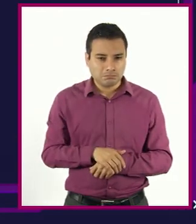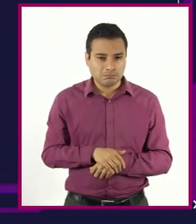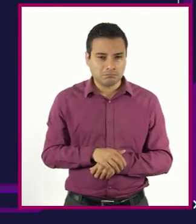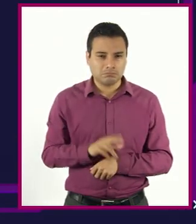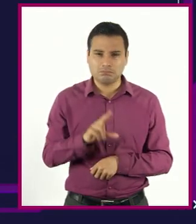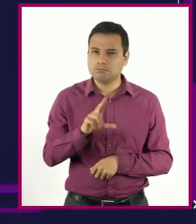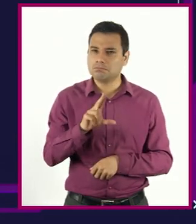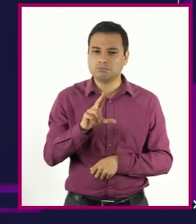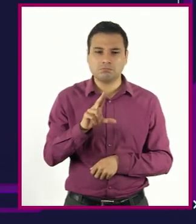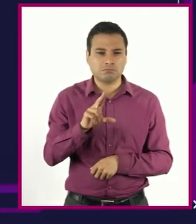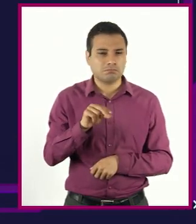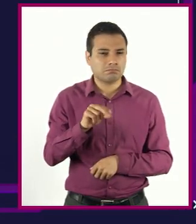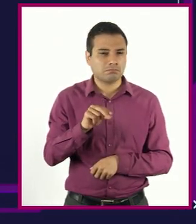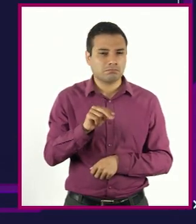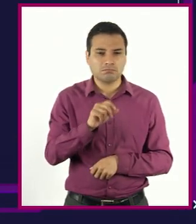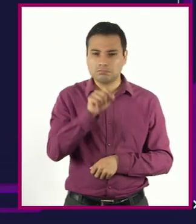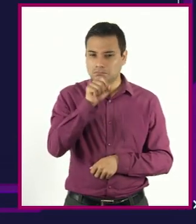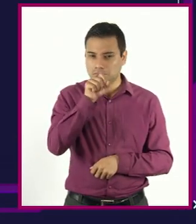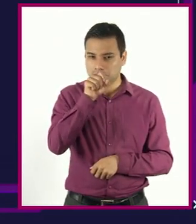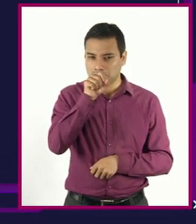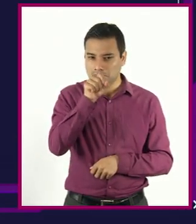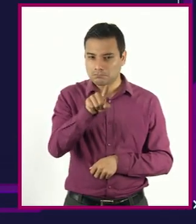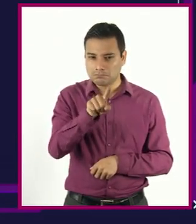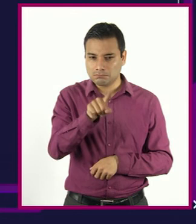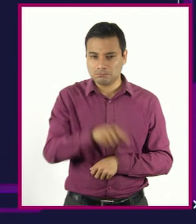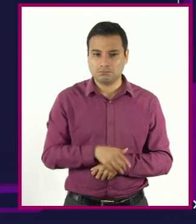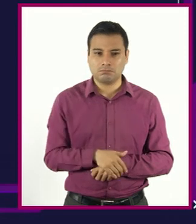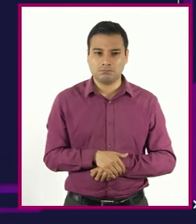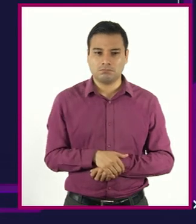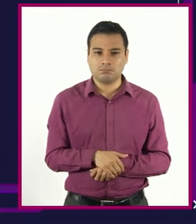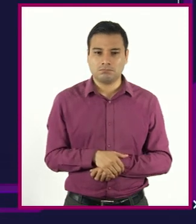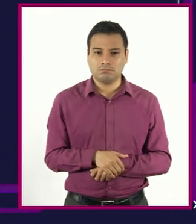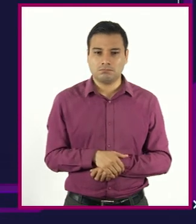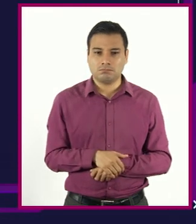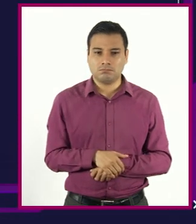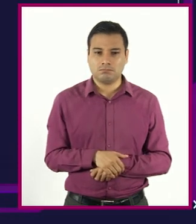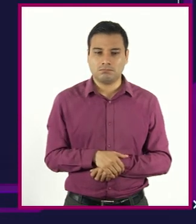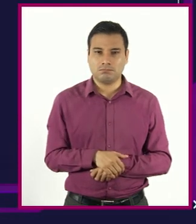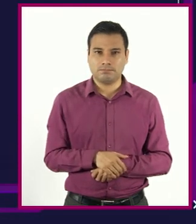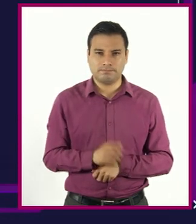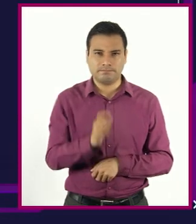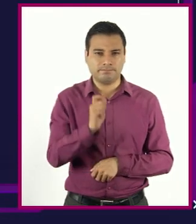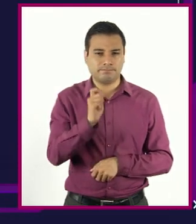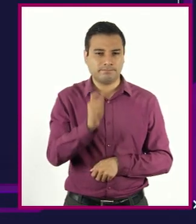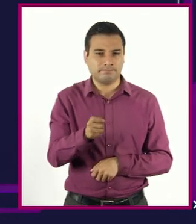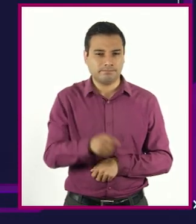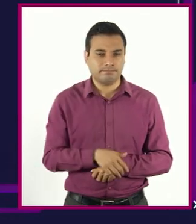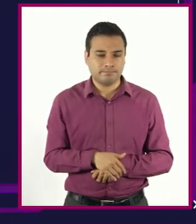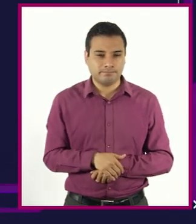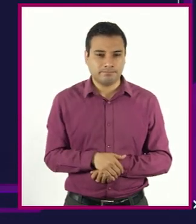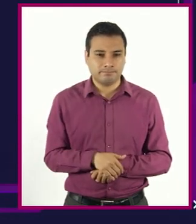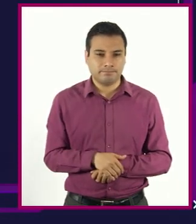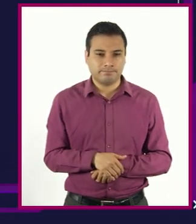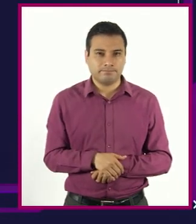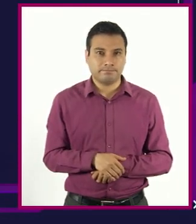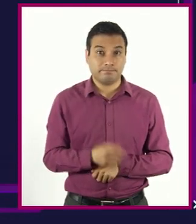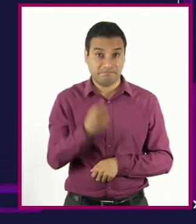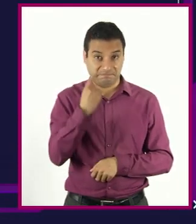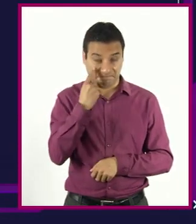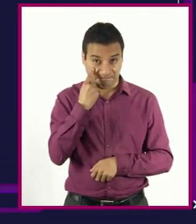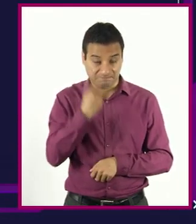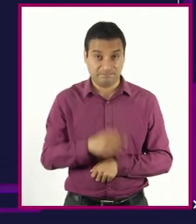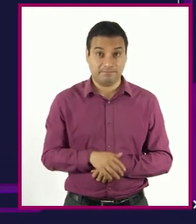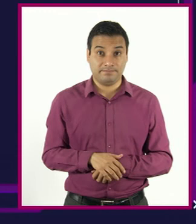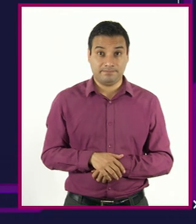son equivalentes a la misma cantidad. Lo que se puede concluir es que aplicar el mismo